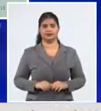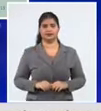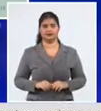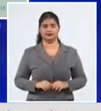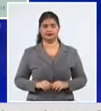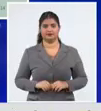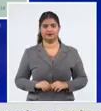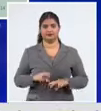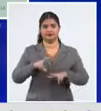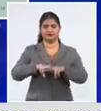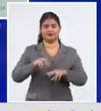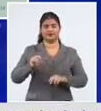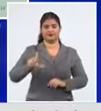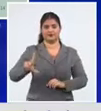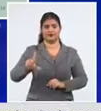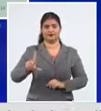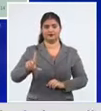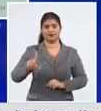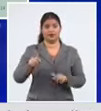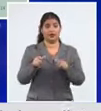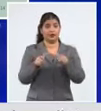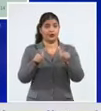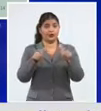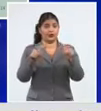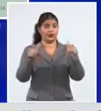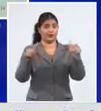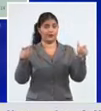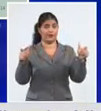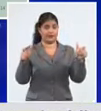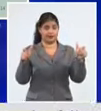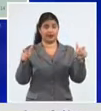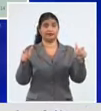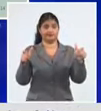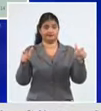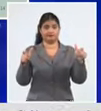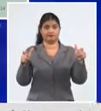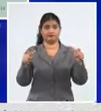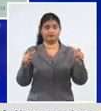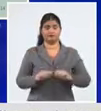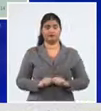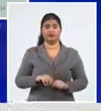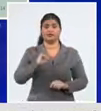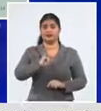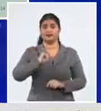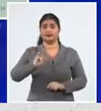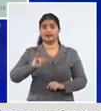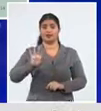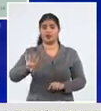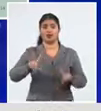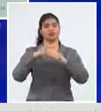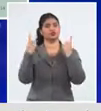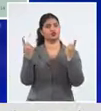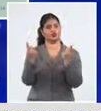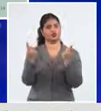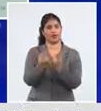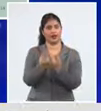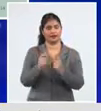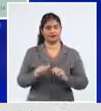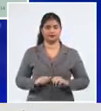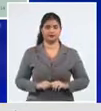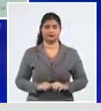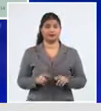más, 664 en total, disperso en sus 14 municipios, aunque el 67,6%,